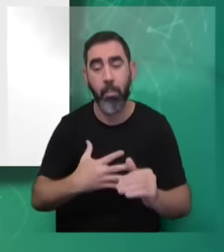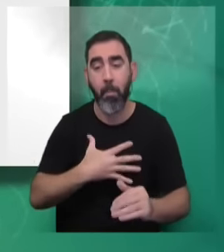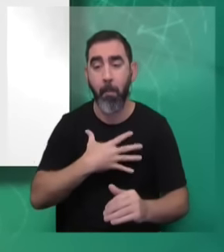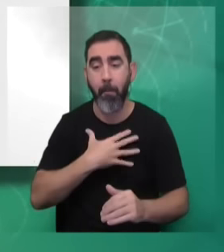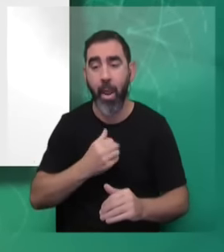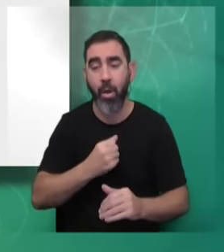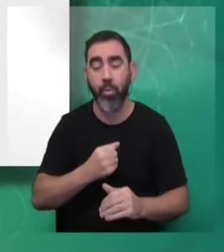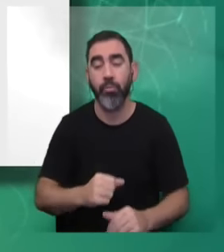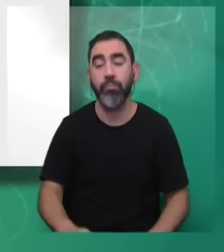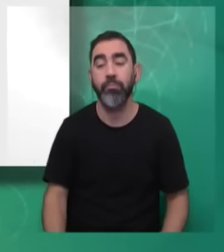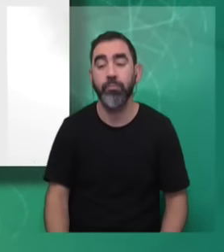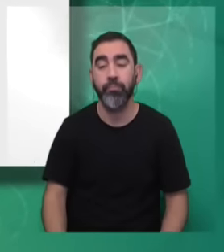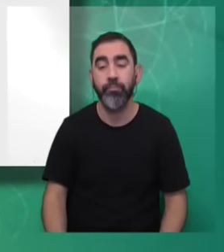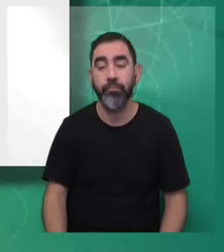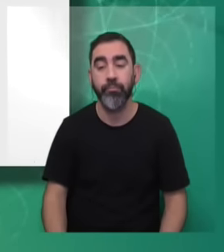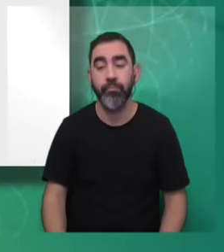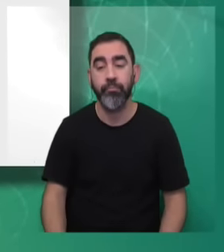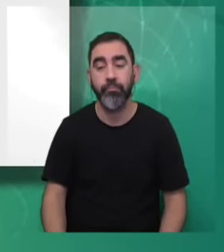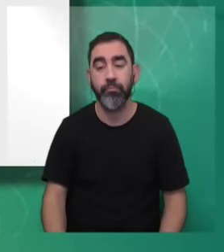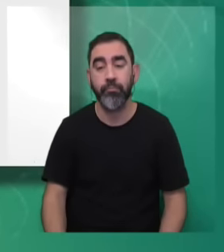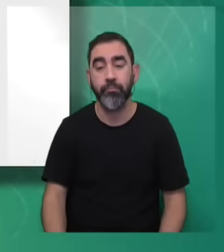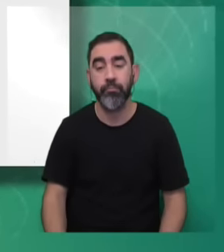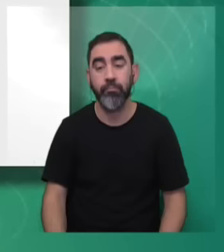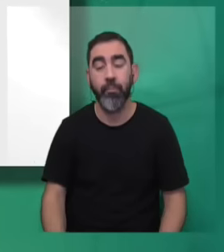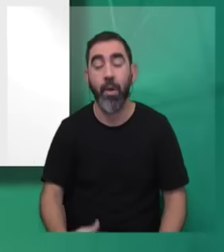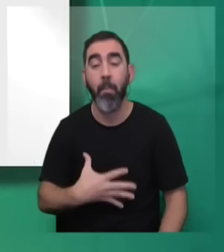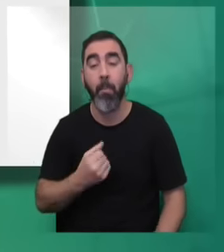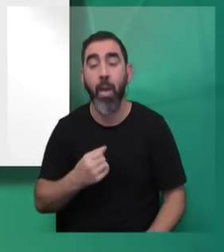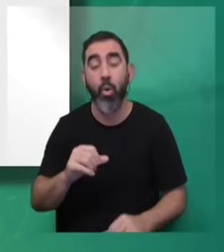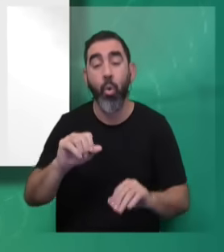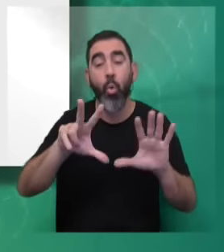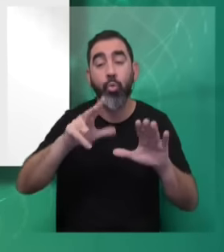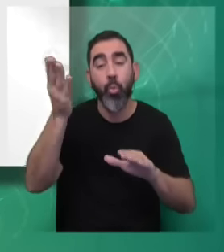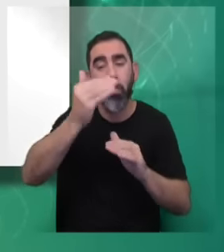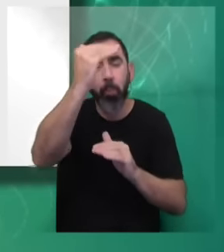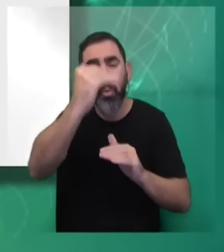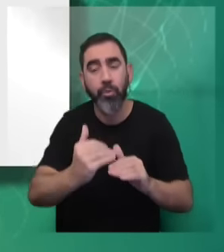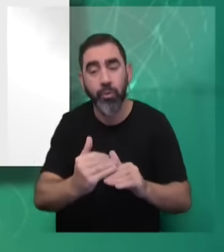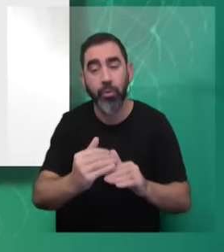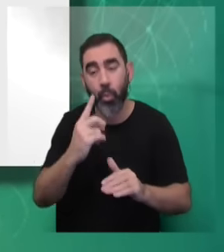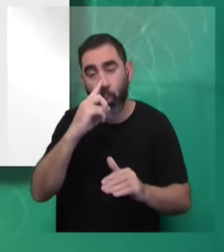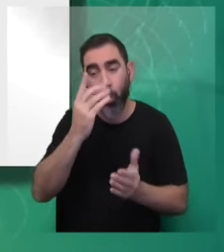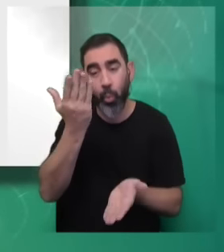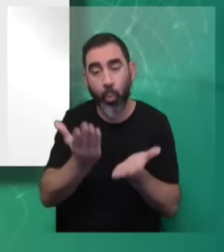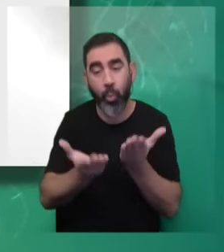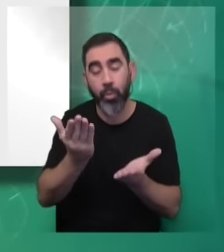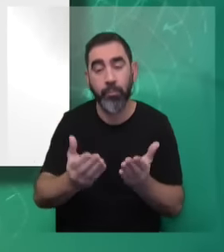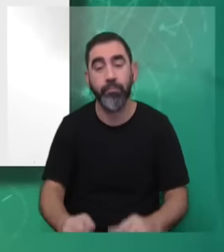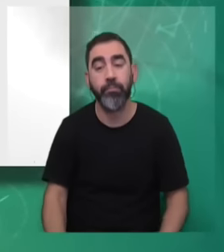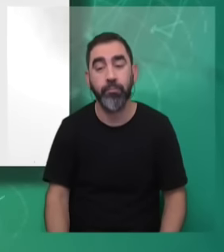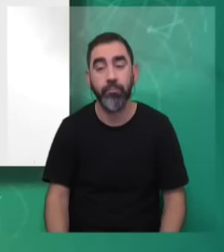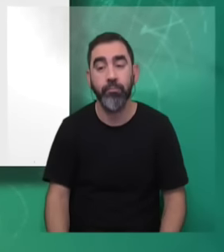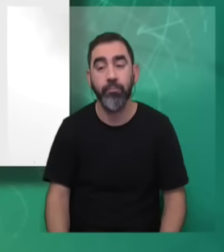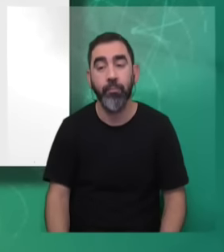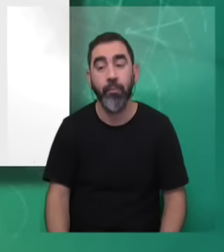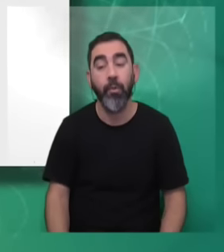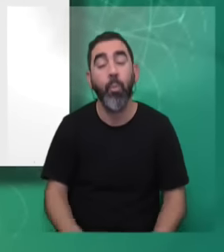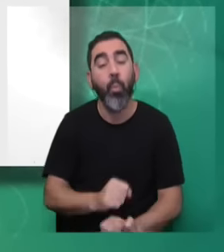Nacional después de la elección interna los nacionalistas pierden ocho puntos respecto a junio y según analistas esto podría